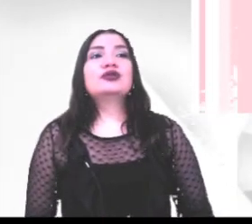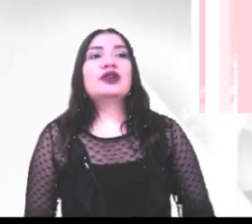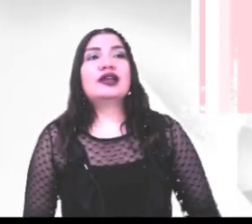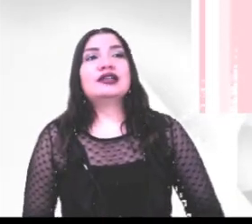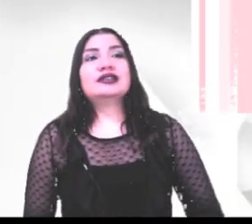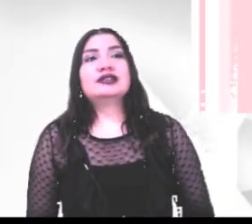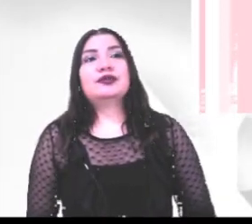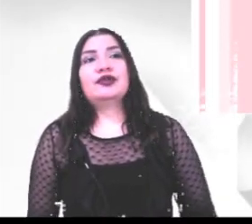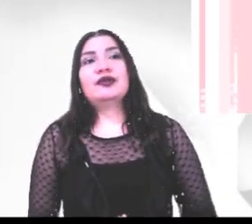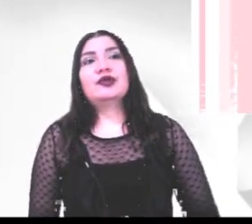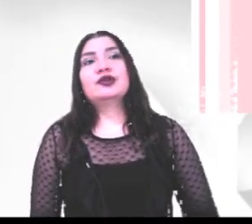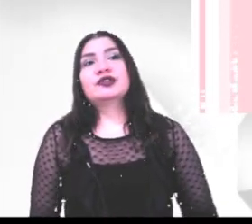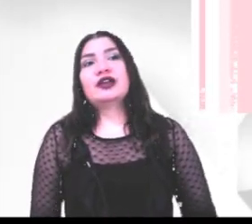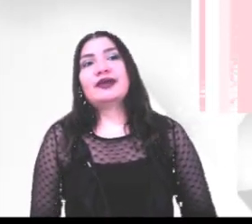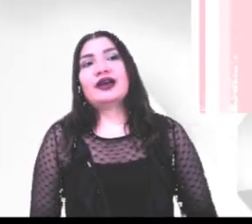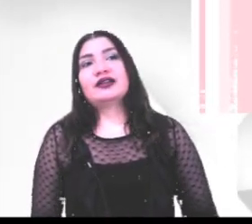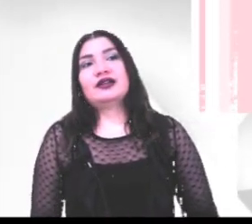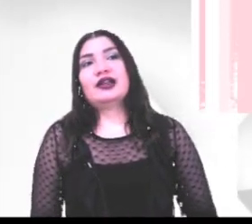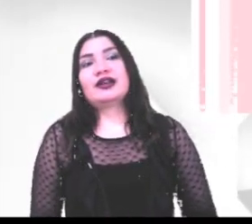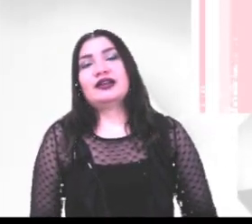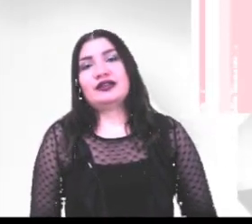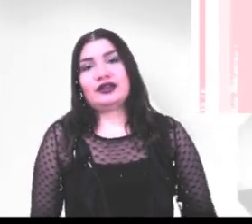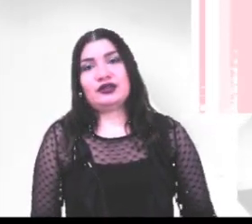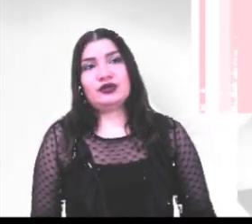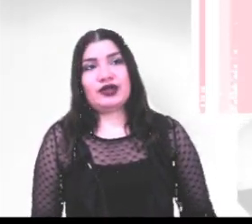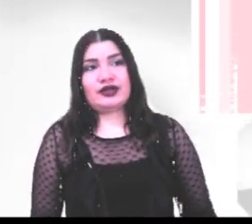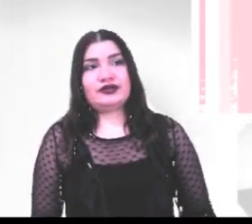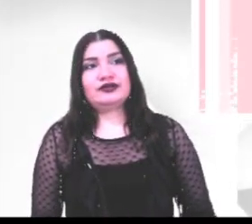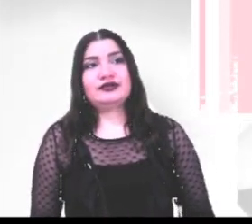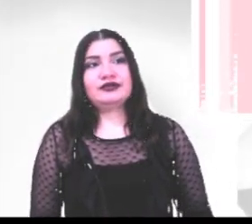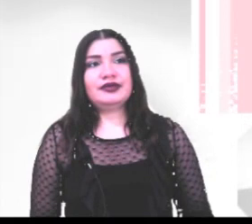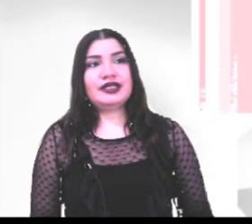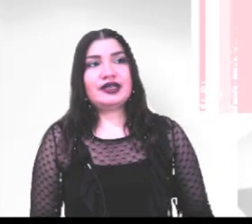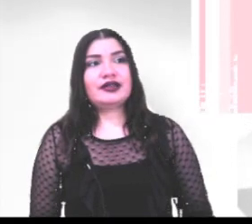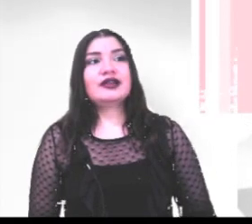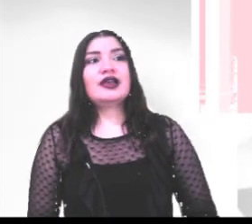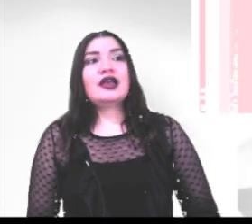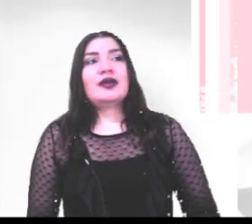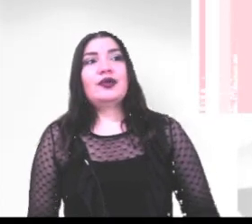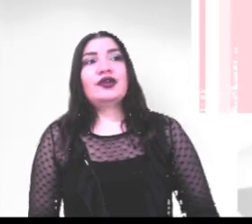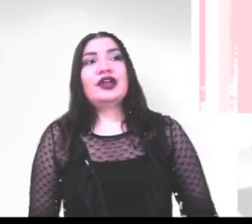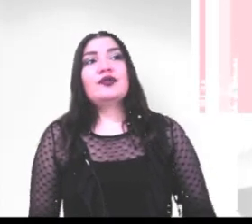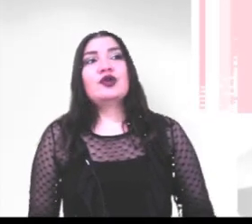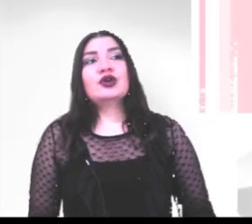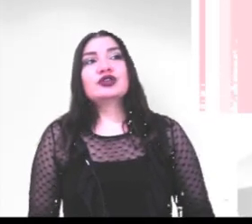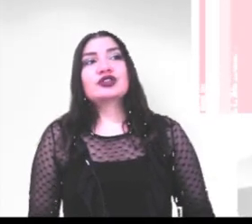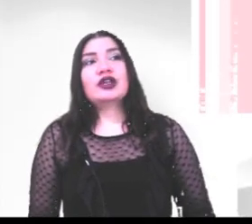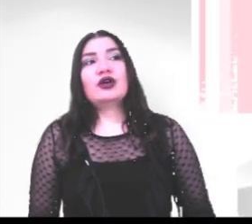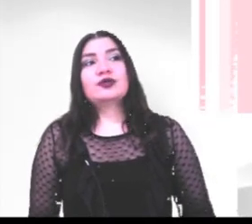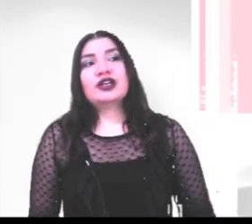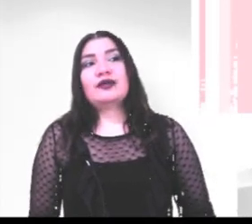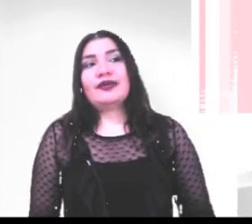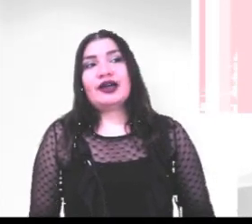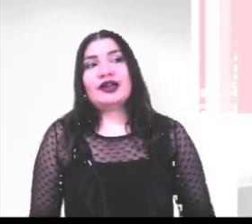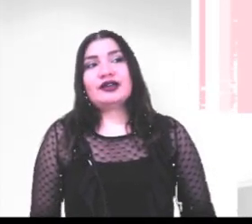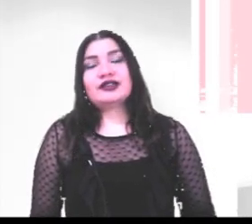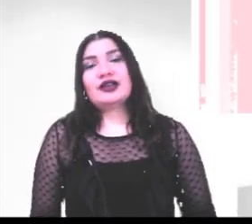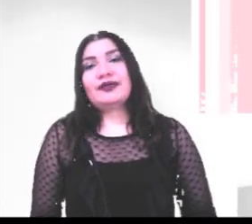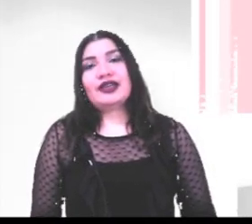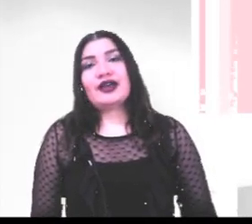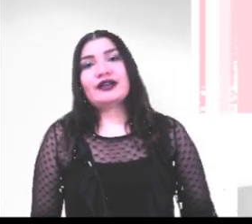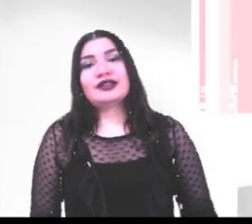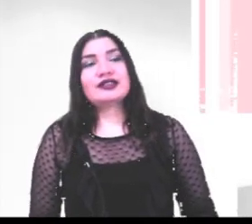culturales podemos observar la arquitectura verdad podemos observar